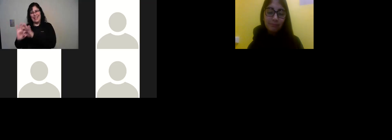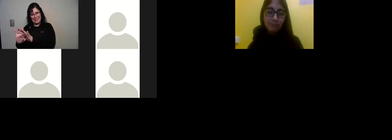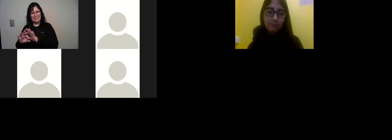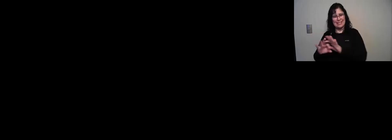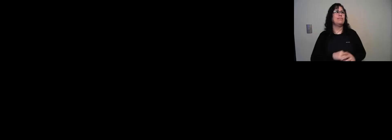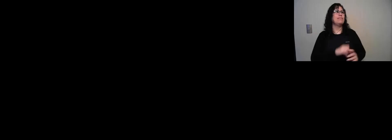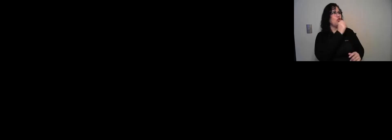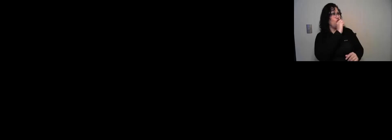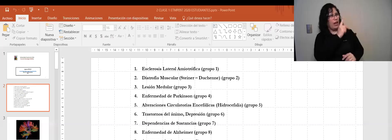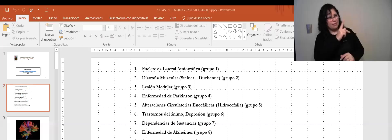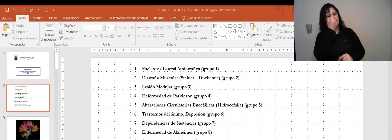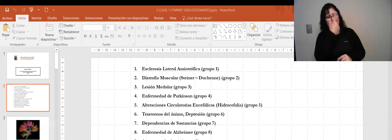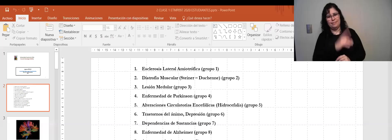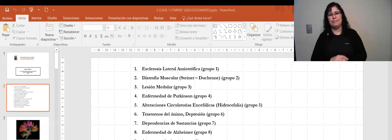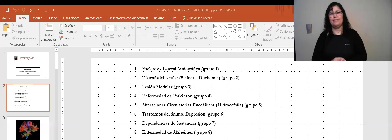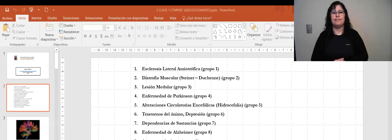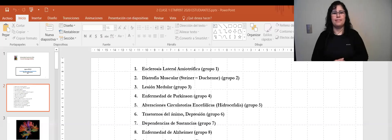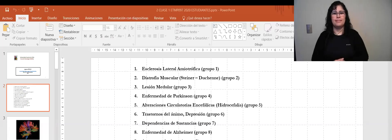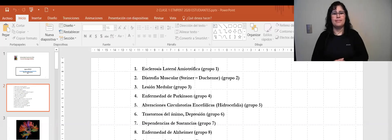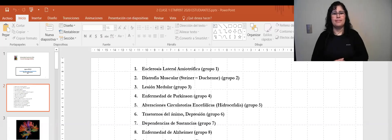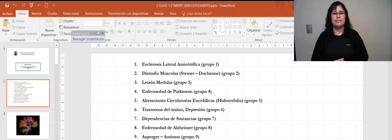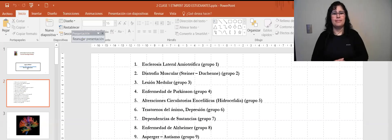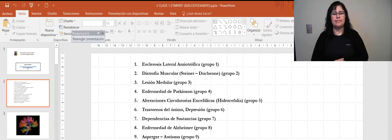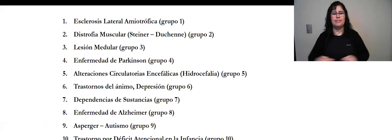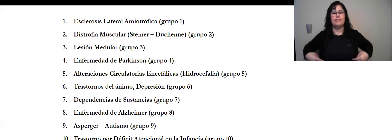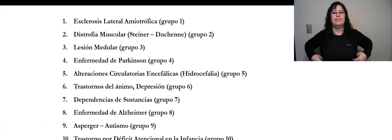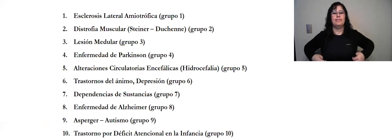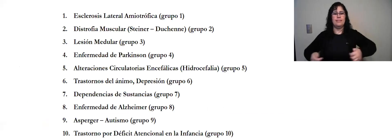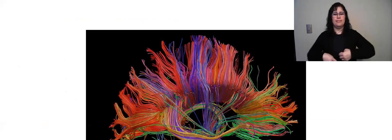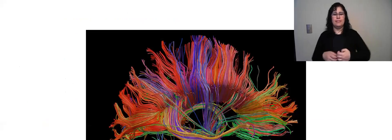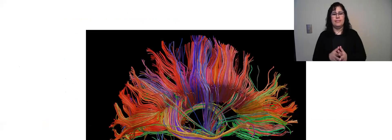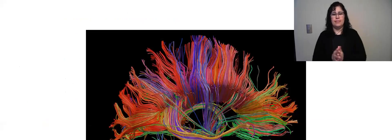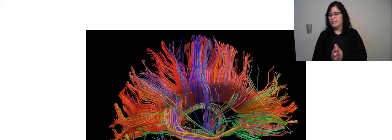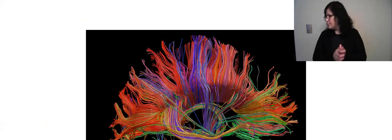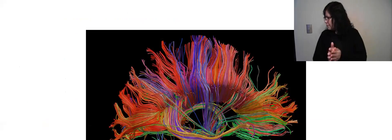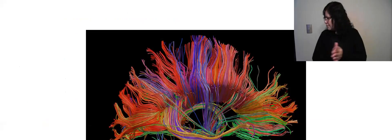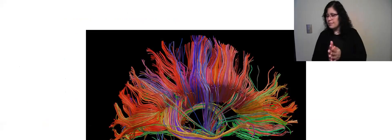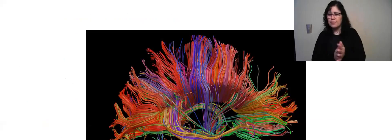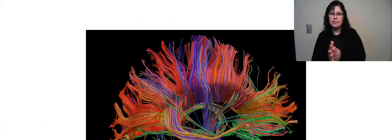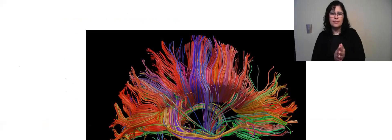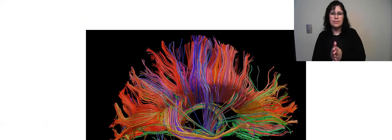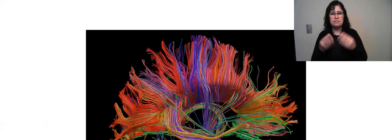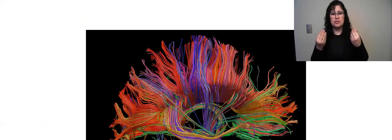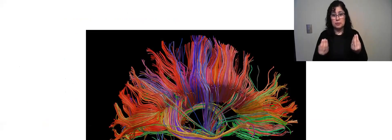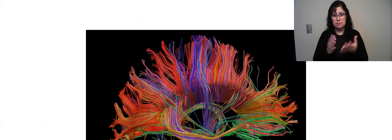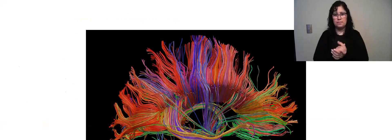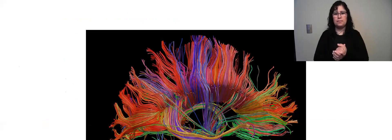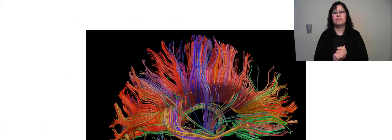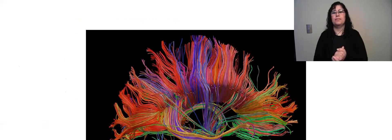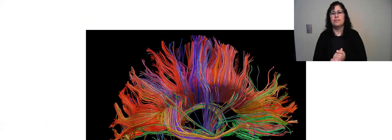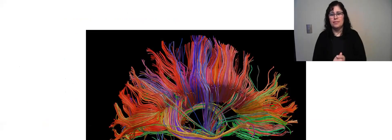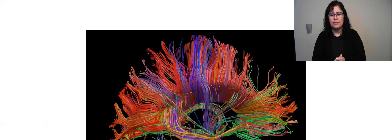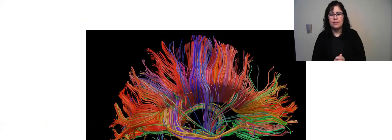Bien. Bueno,